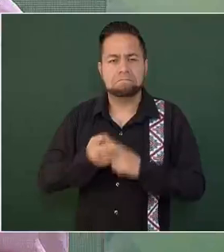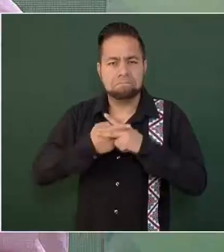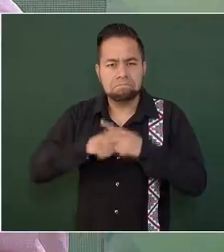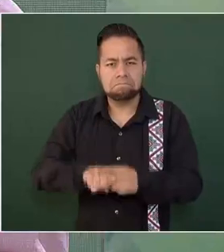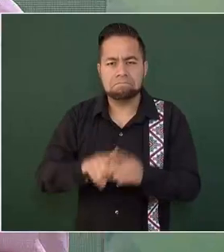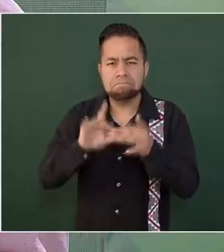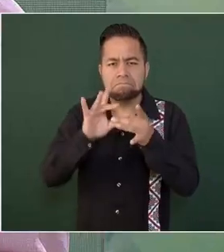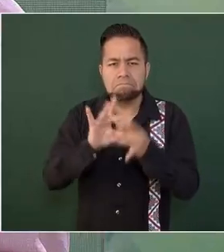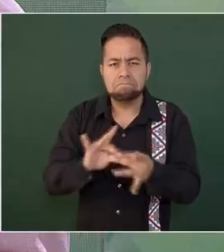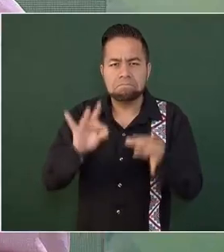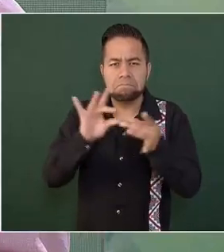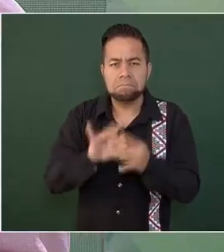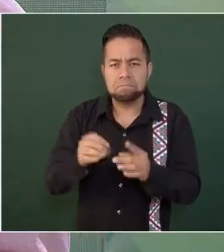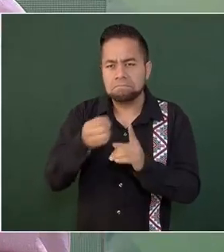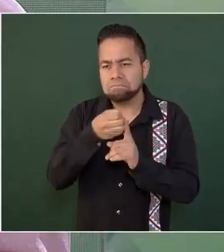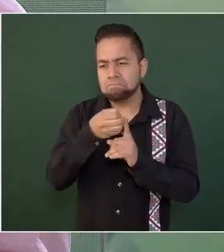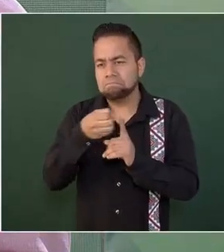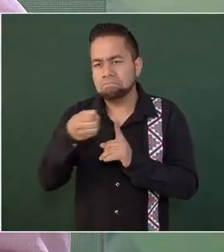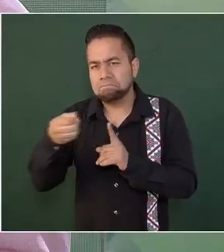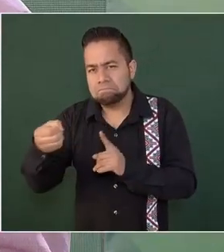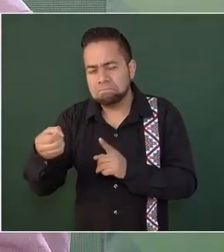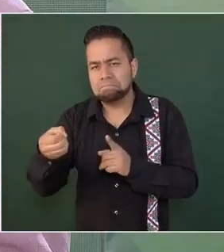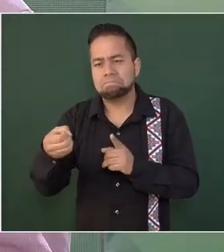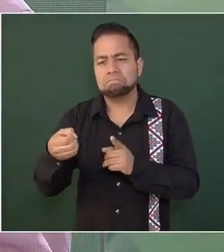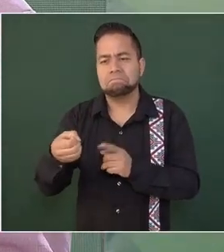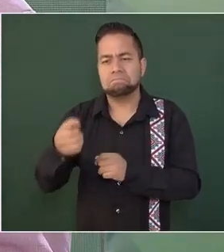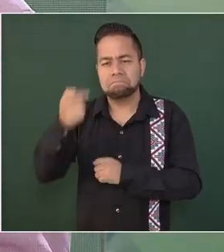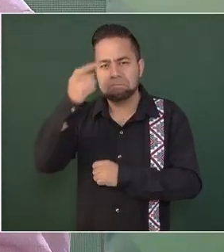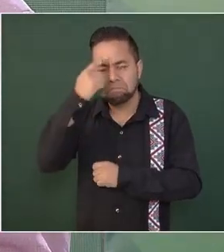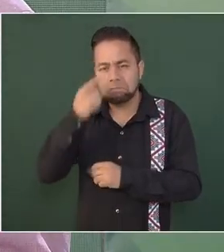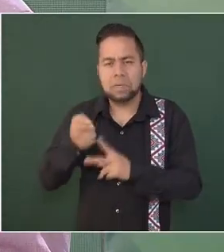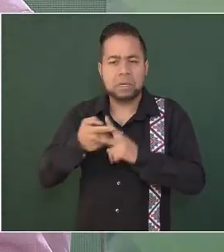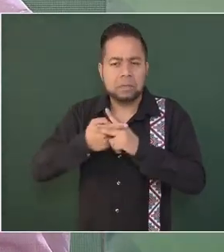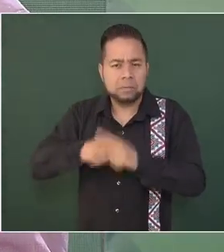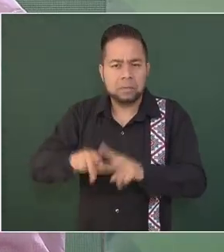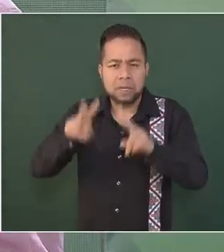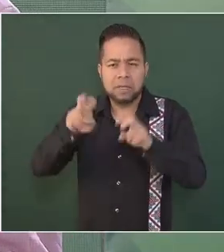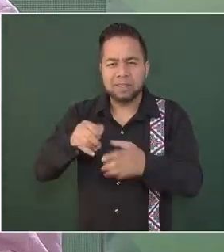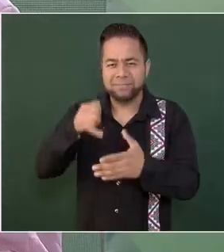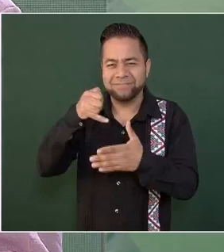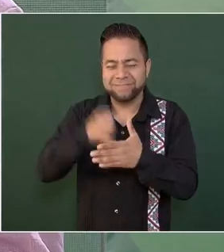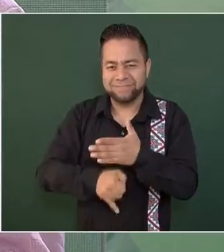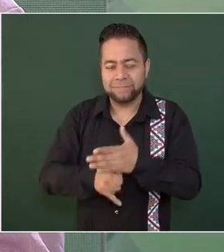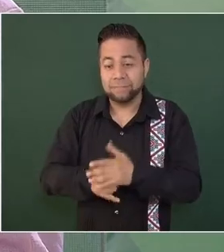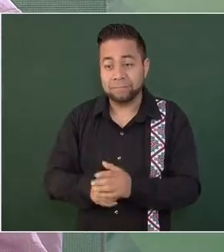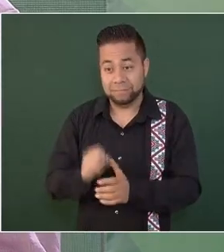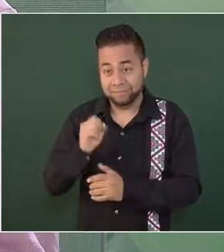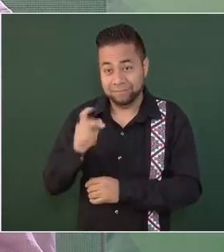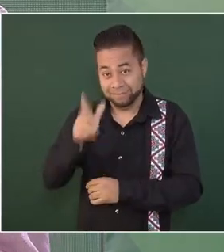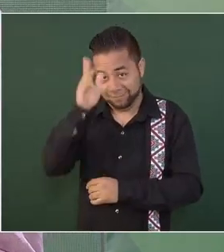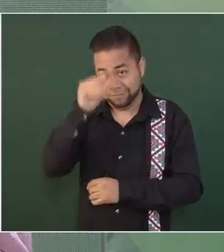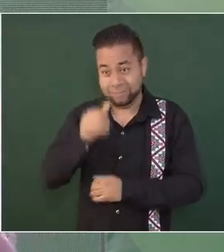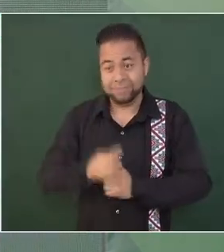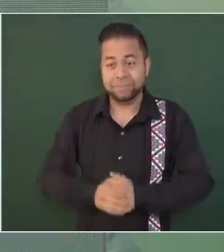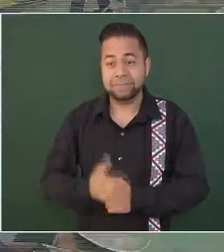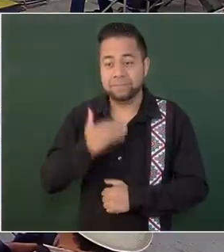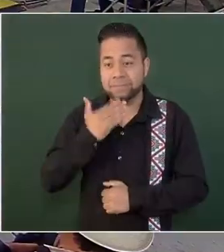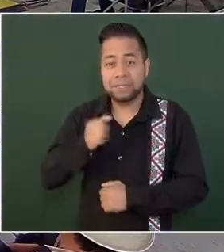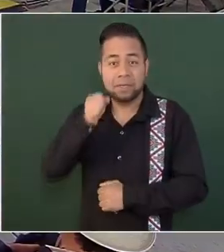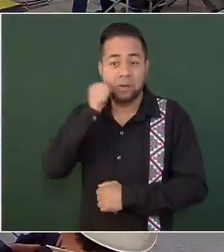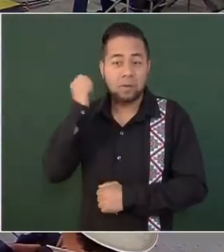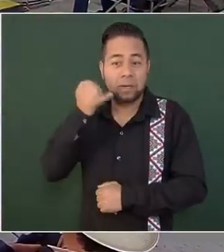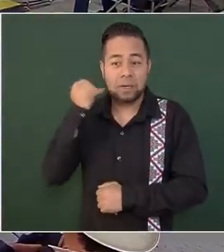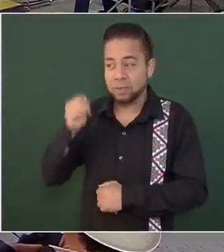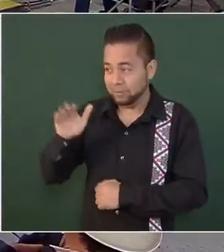para entrar ya en materia, si les parece. Entonces, Salomón.